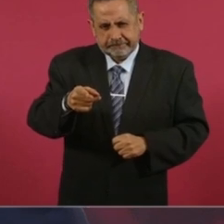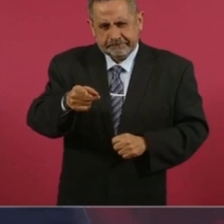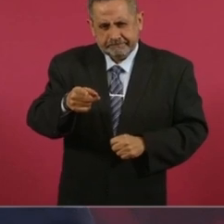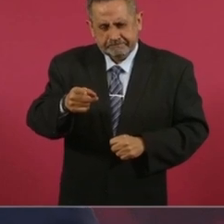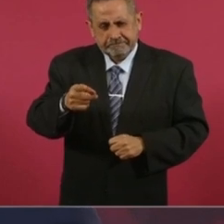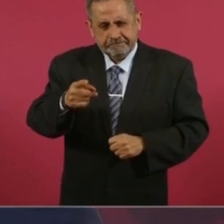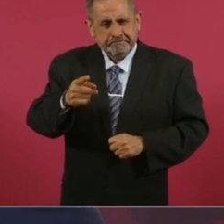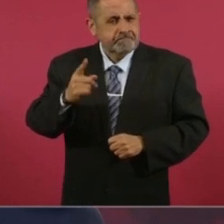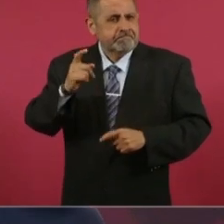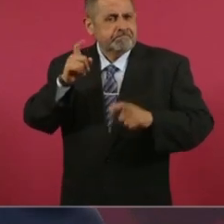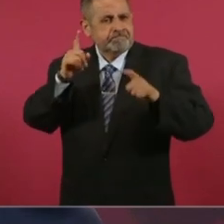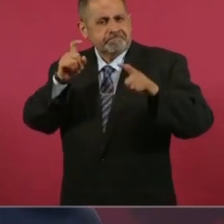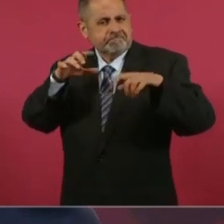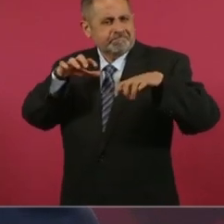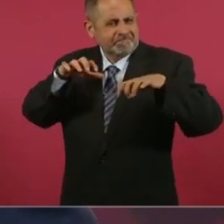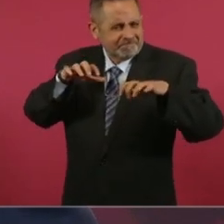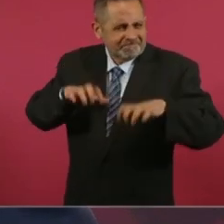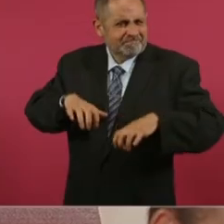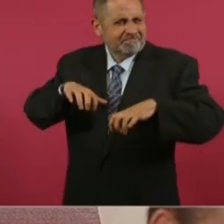las tormentas